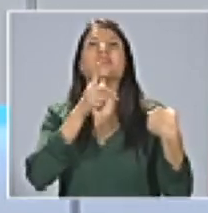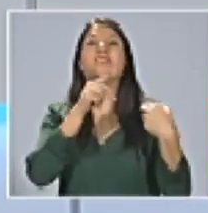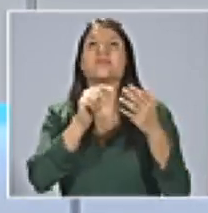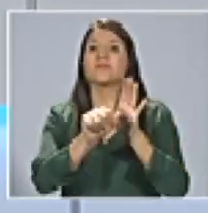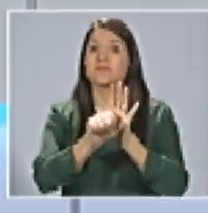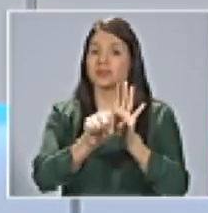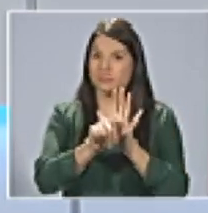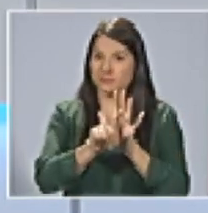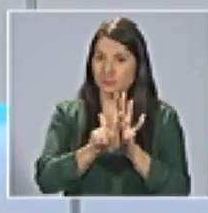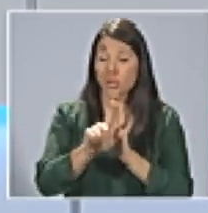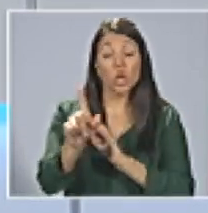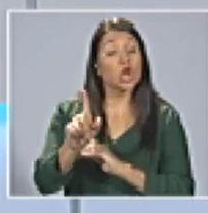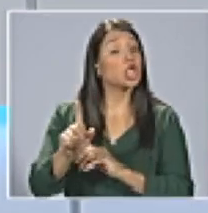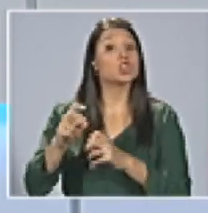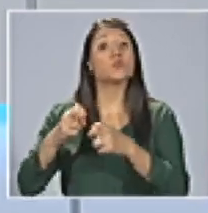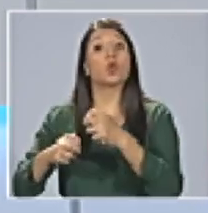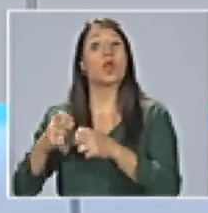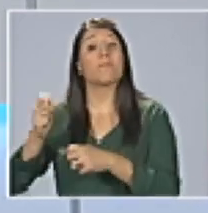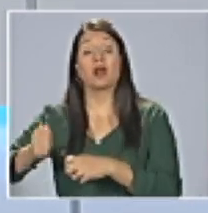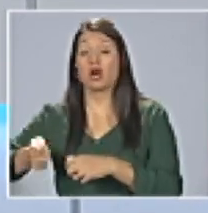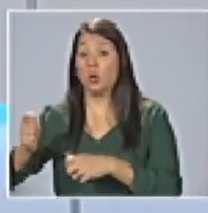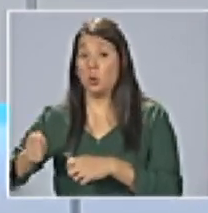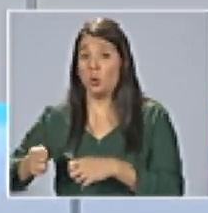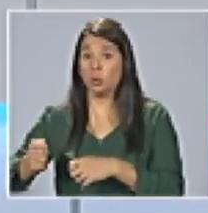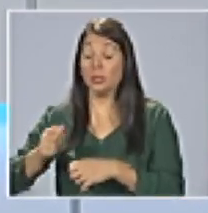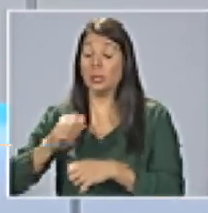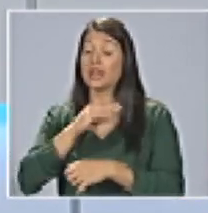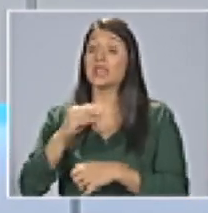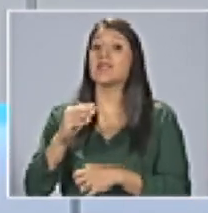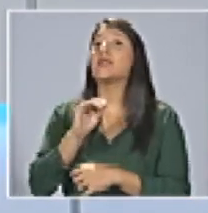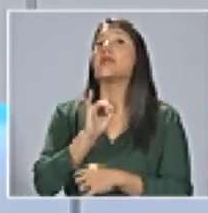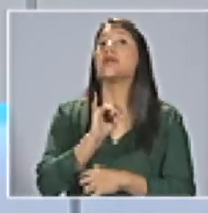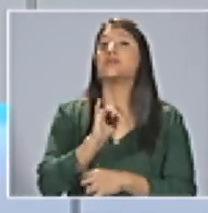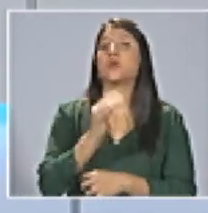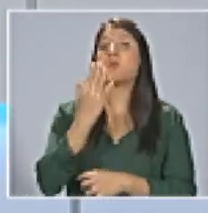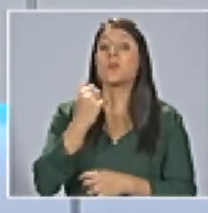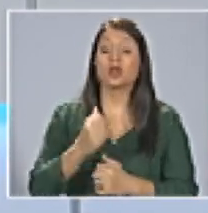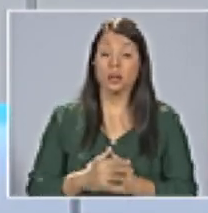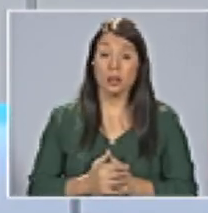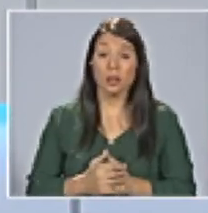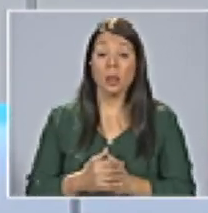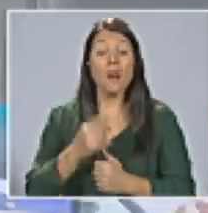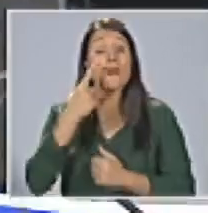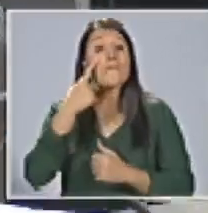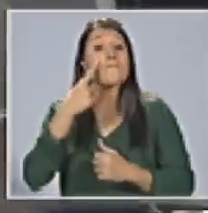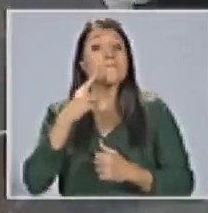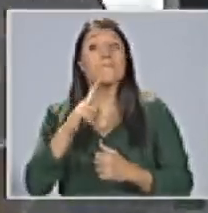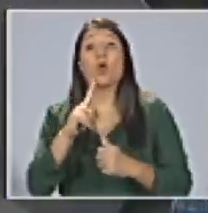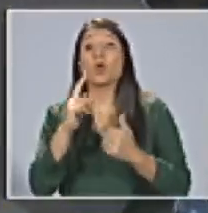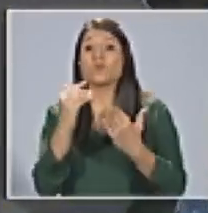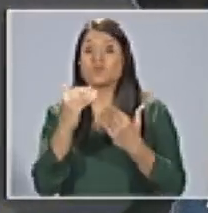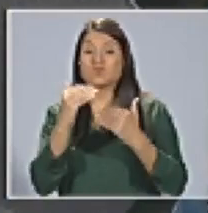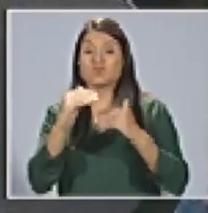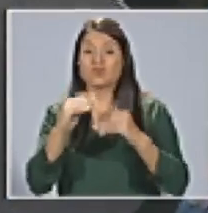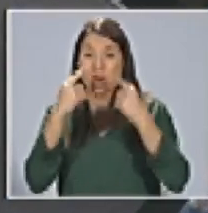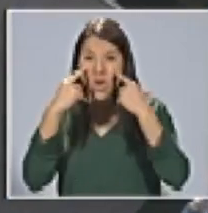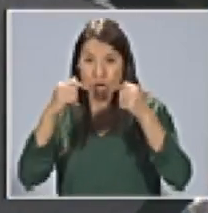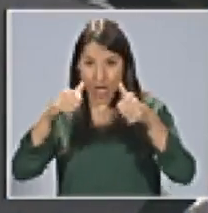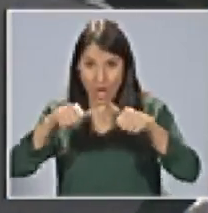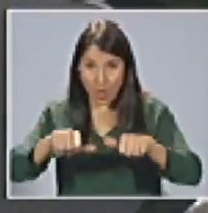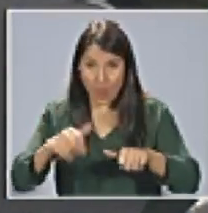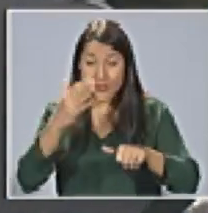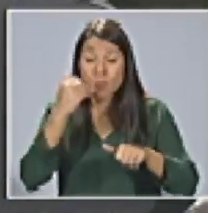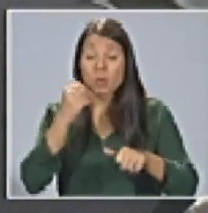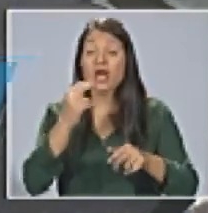la Corte, y obedece en buena parte a la imposibilidad de lograr acuerdos, porque el nombramiento de